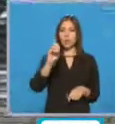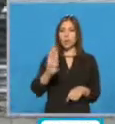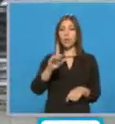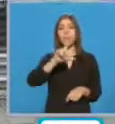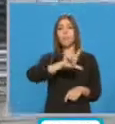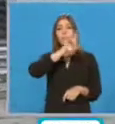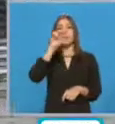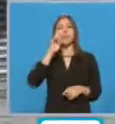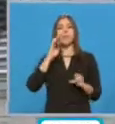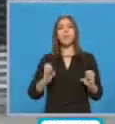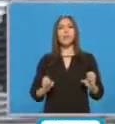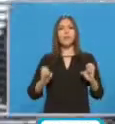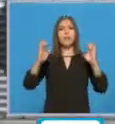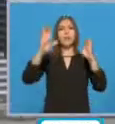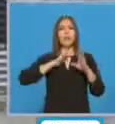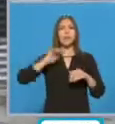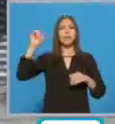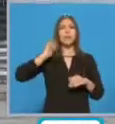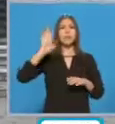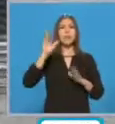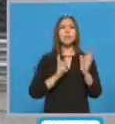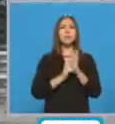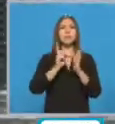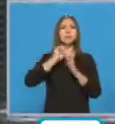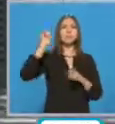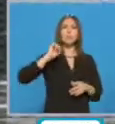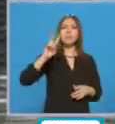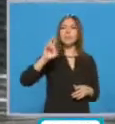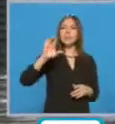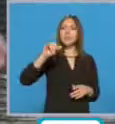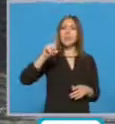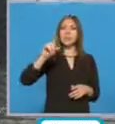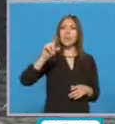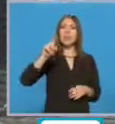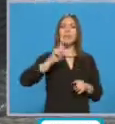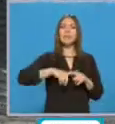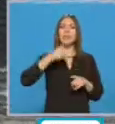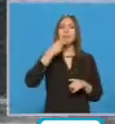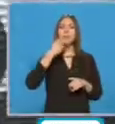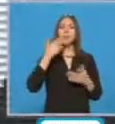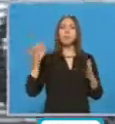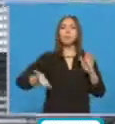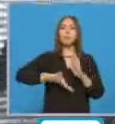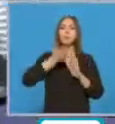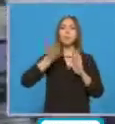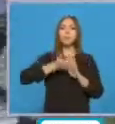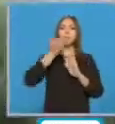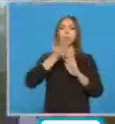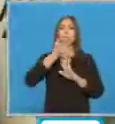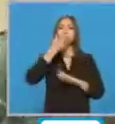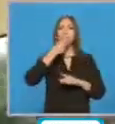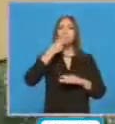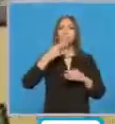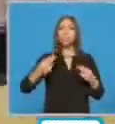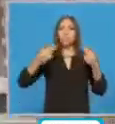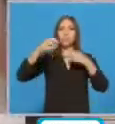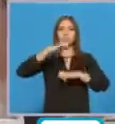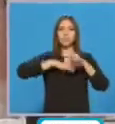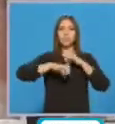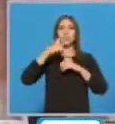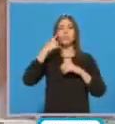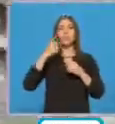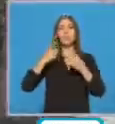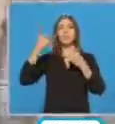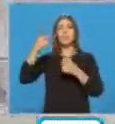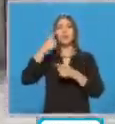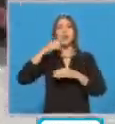que parecen vecindades, pero fueron construidos por un empresario que se retrató con sus empleados. ¿Qué le dije, tío